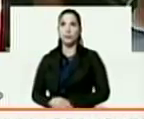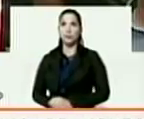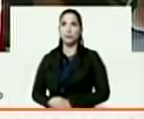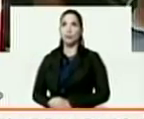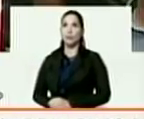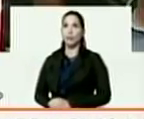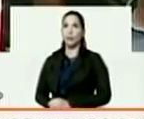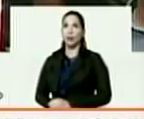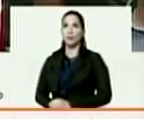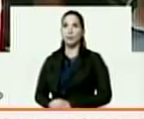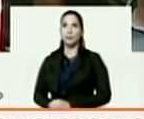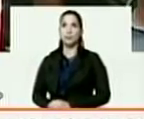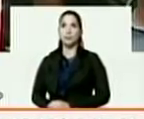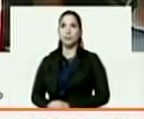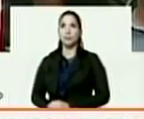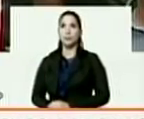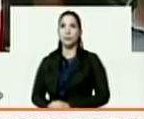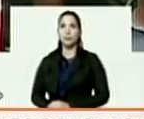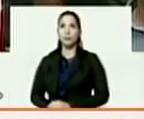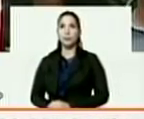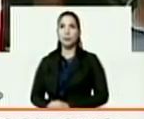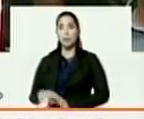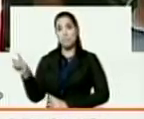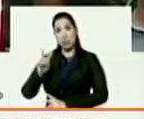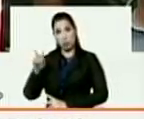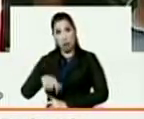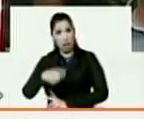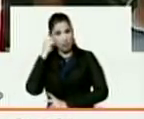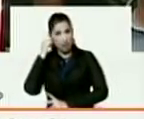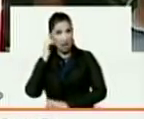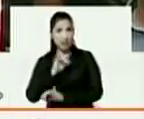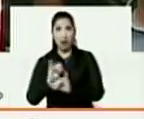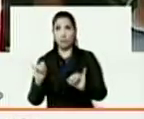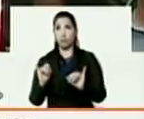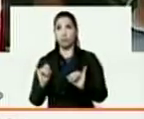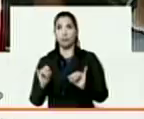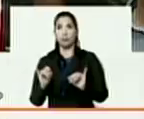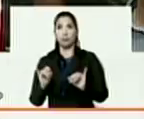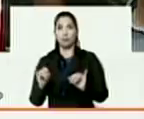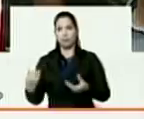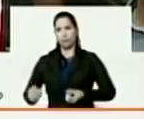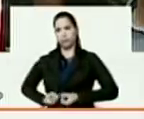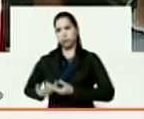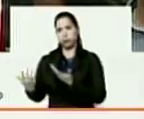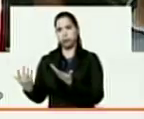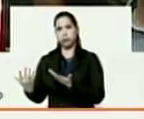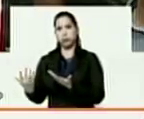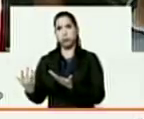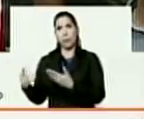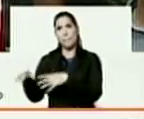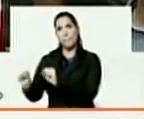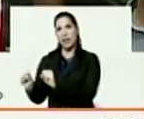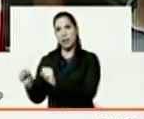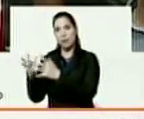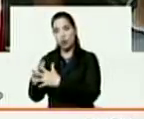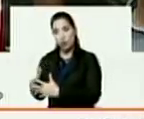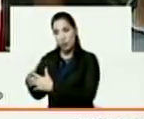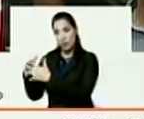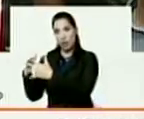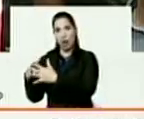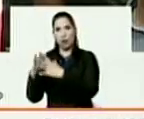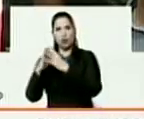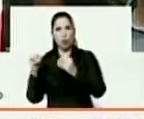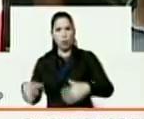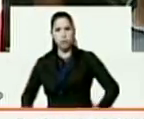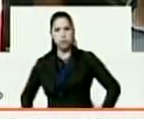sus cuentas que para esta fecha venezuela estaría estaría entregada al imperialismo norteamericano todas las